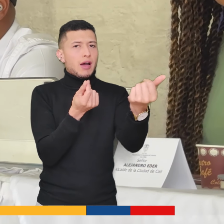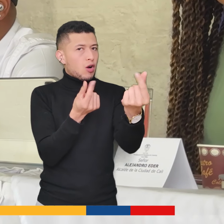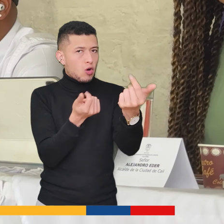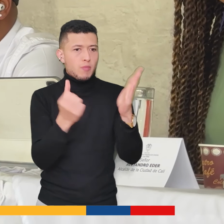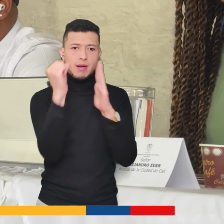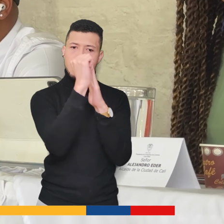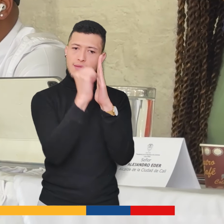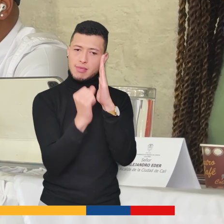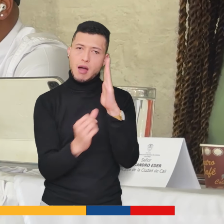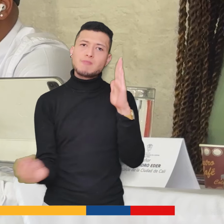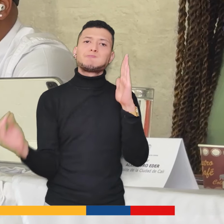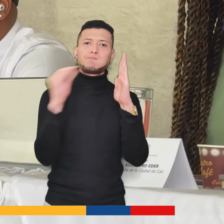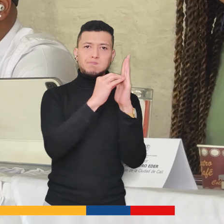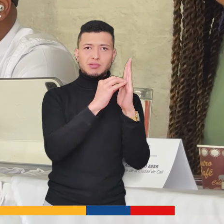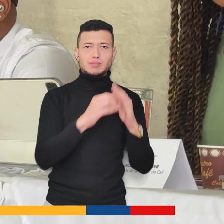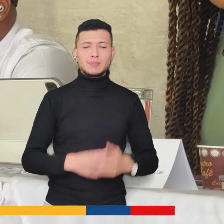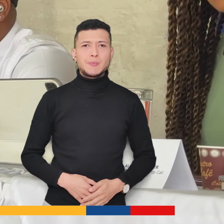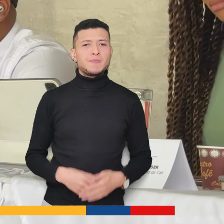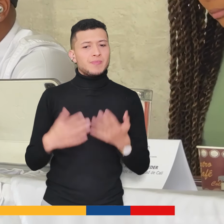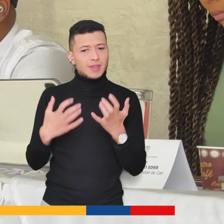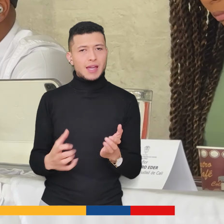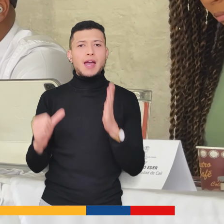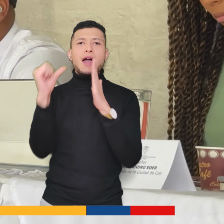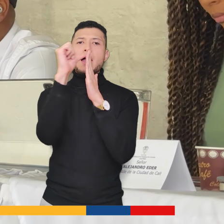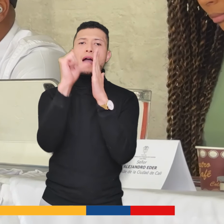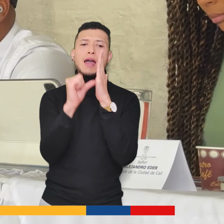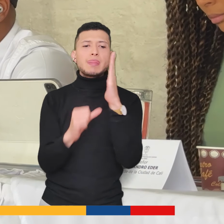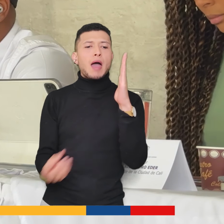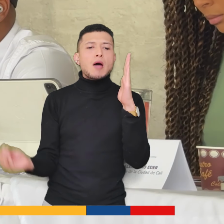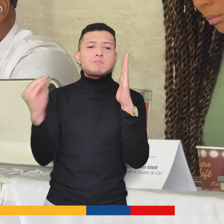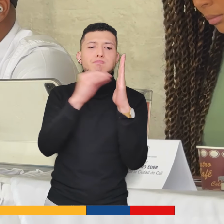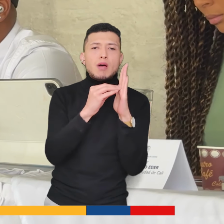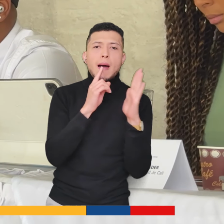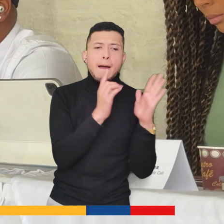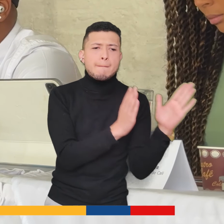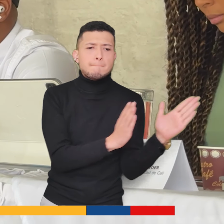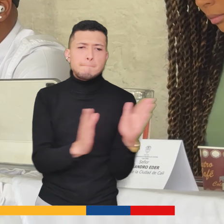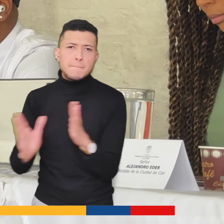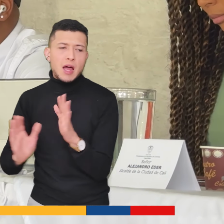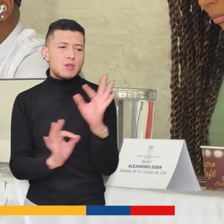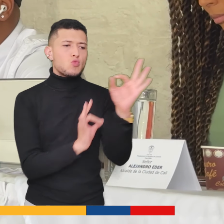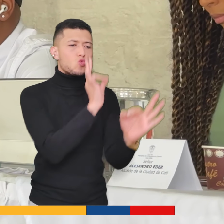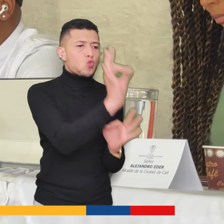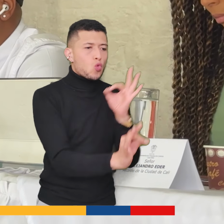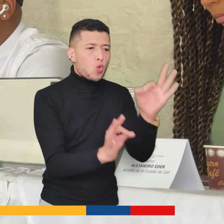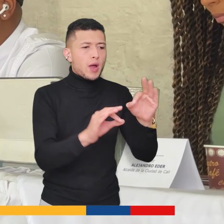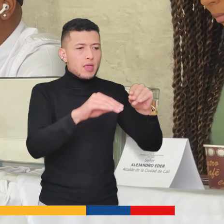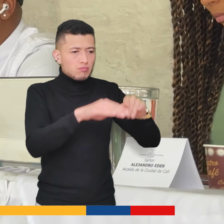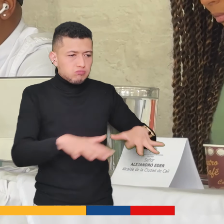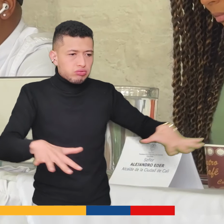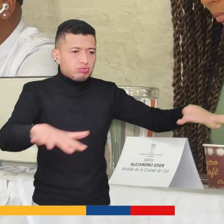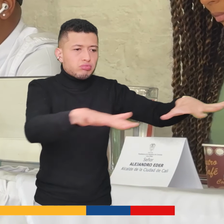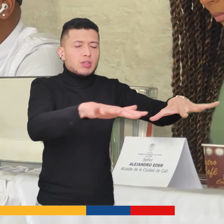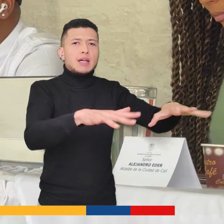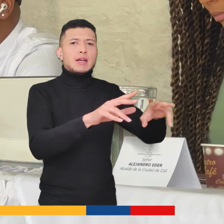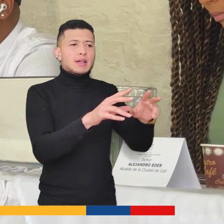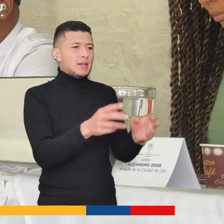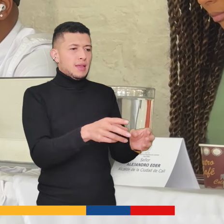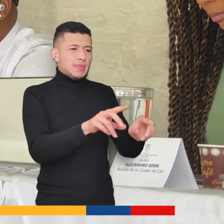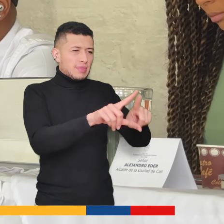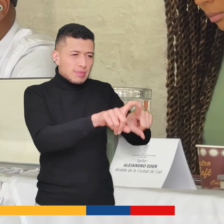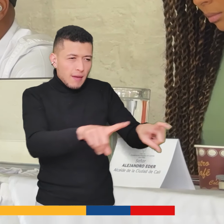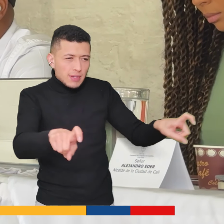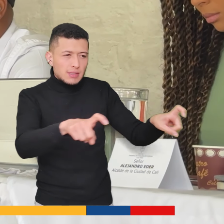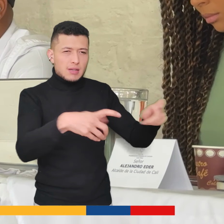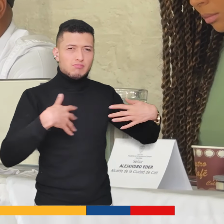una agenda que nos permita plantear un plan de conservación de la biodiversidad en